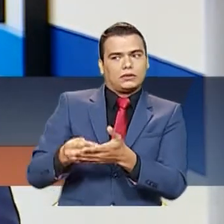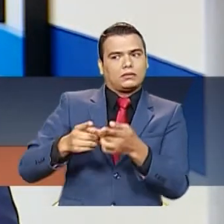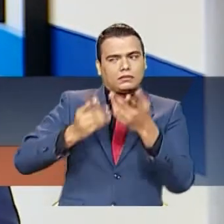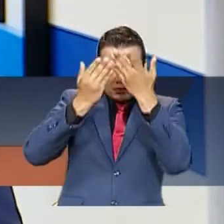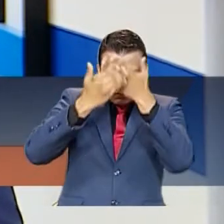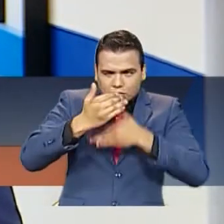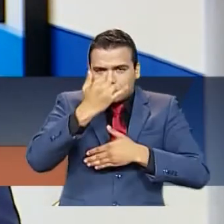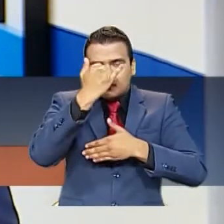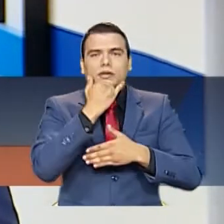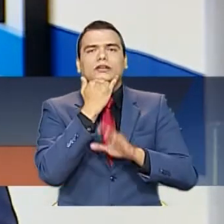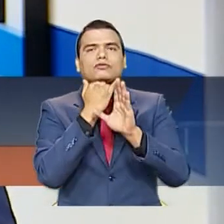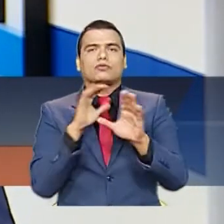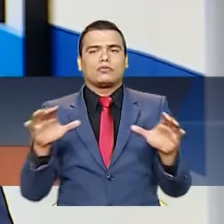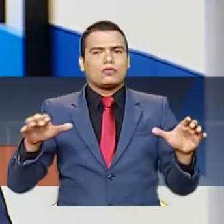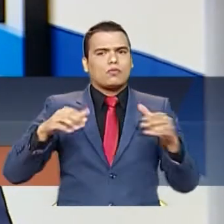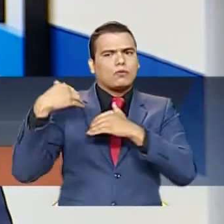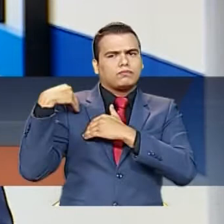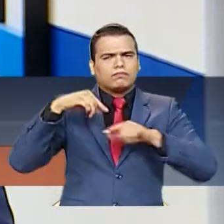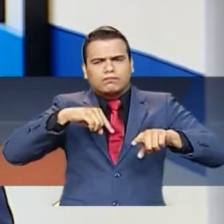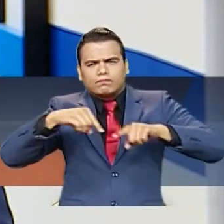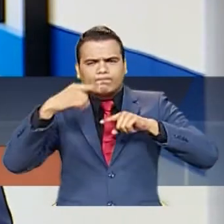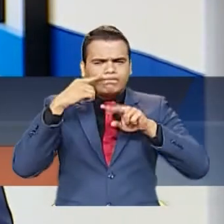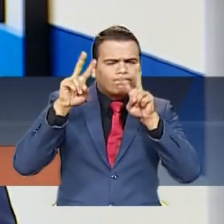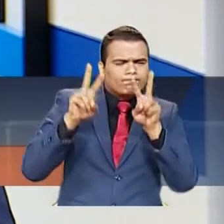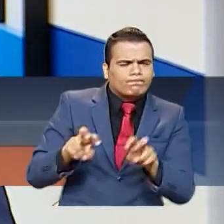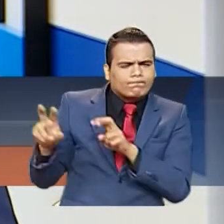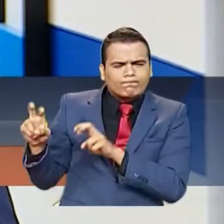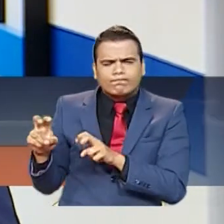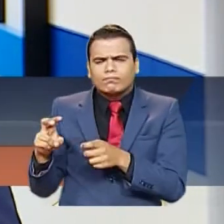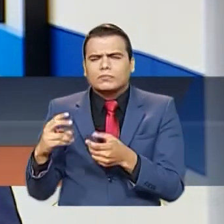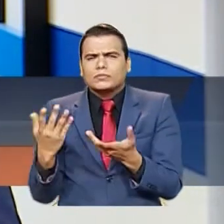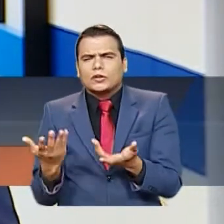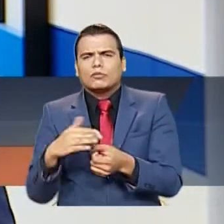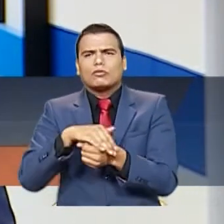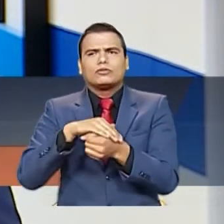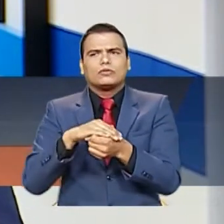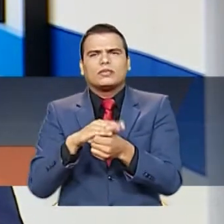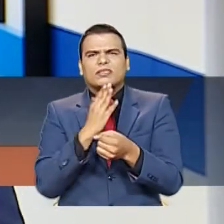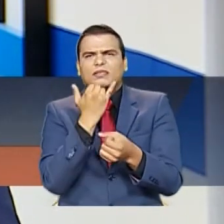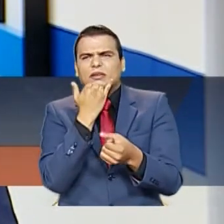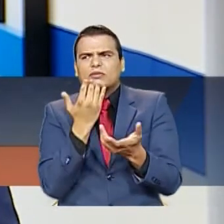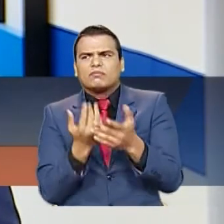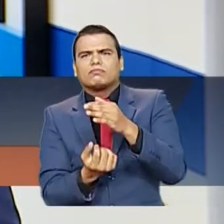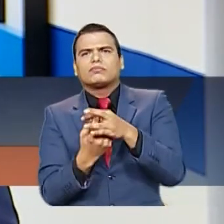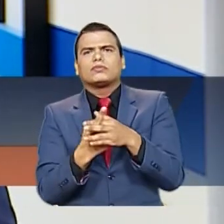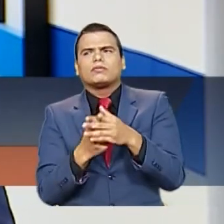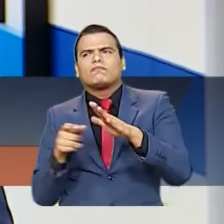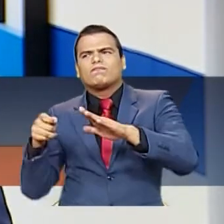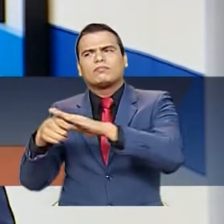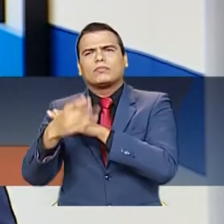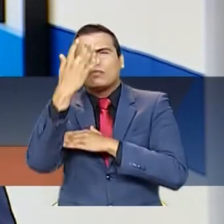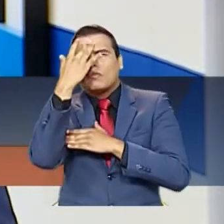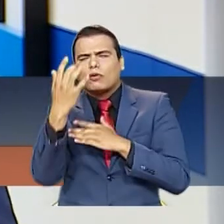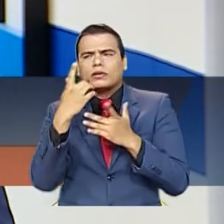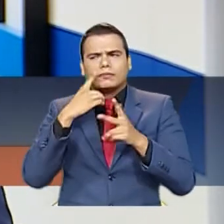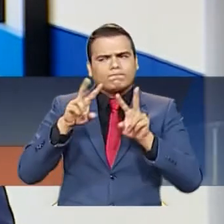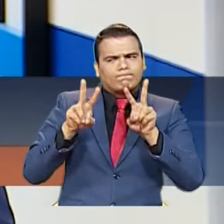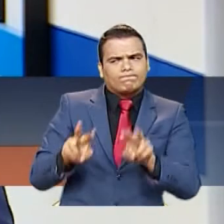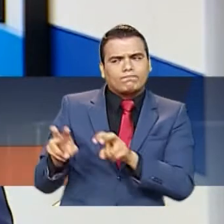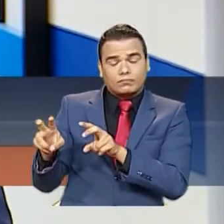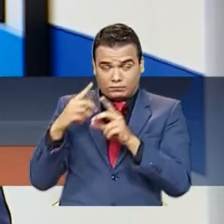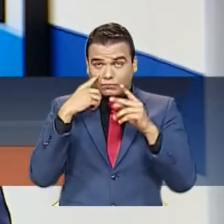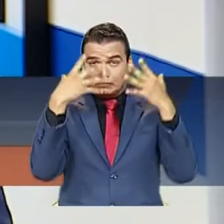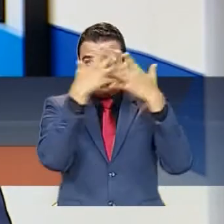para delinquir las autoridades investigan en estos momentos las causas de este doble homicidio que han generado bastante conmoción en esta ciudad sin